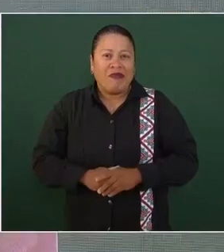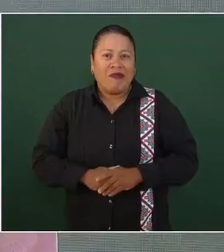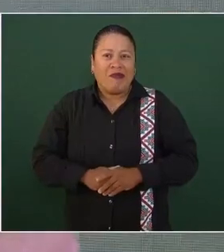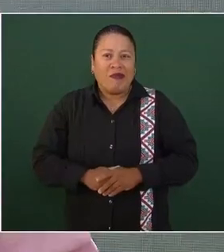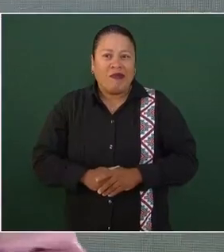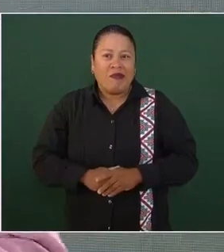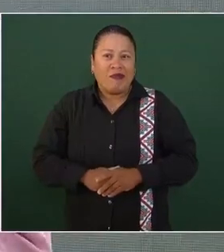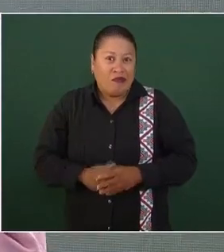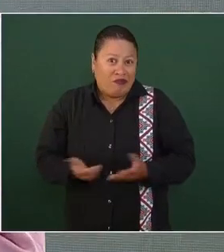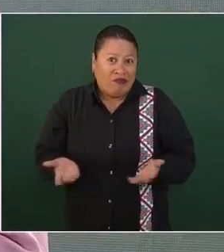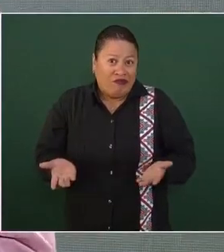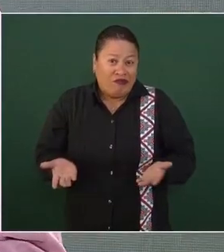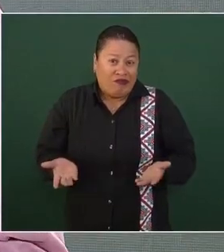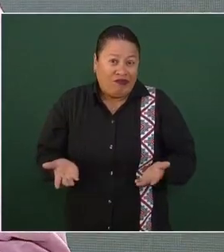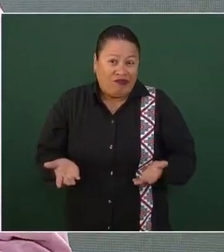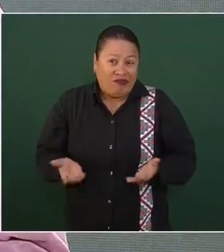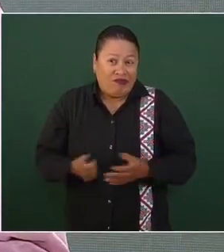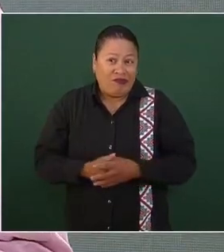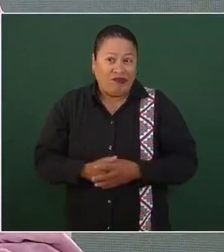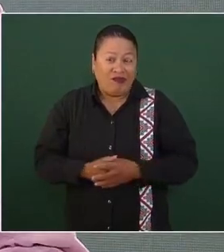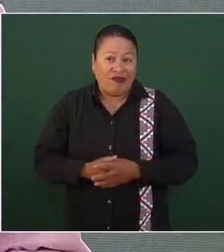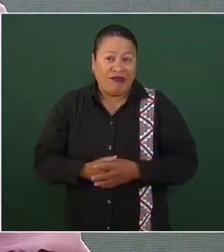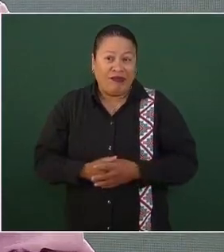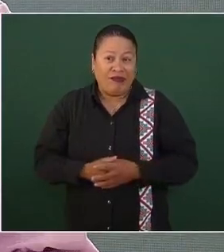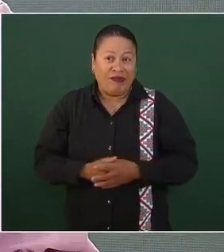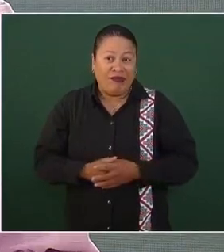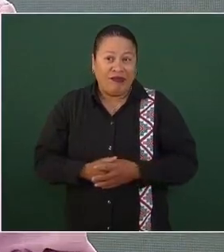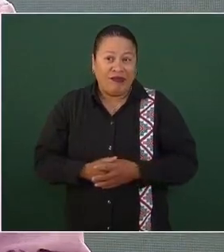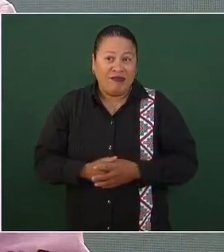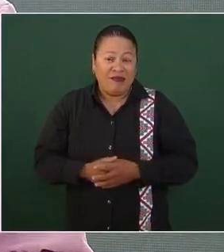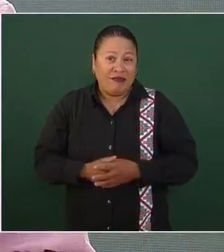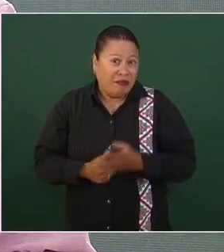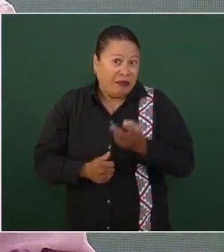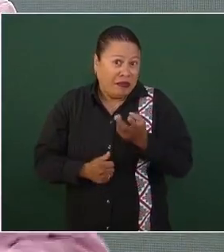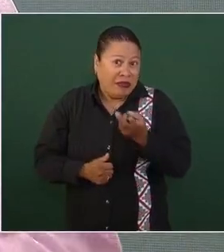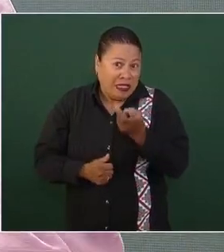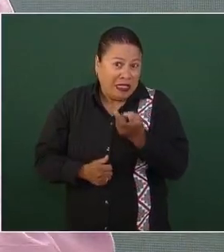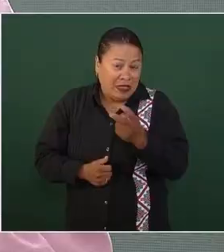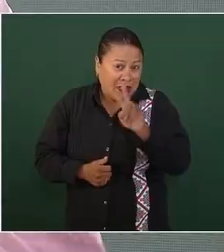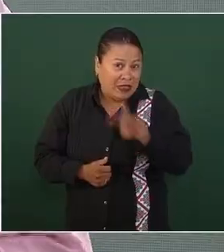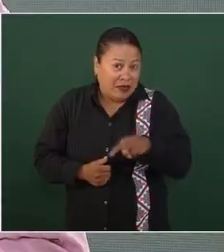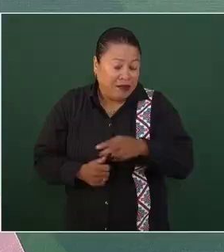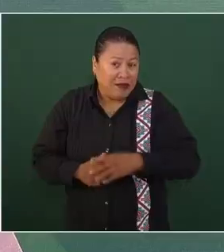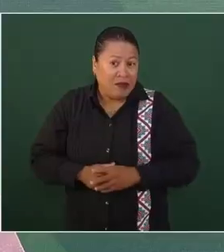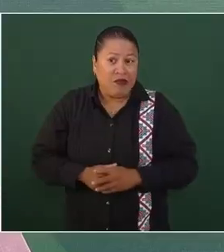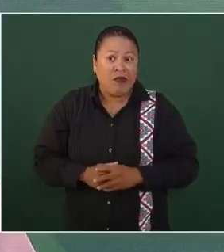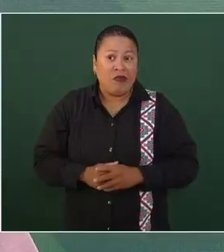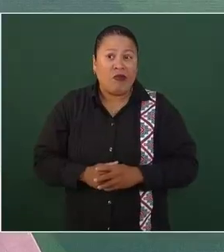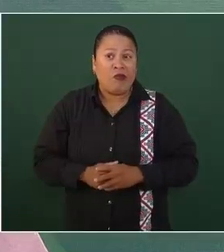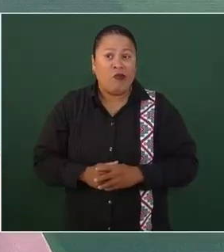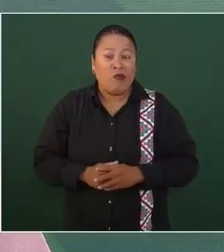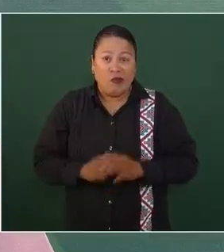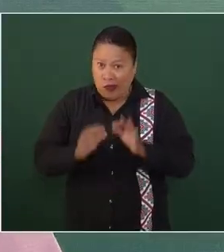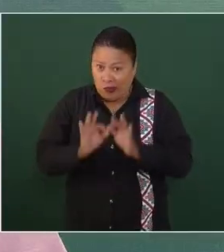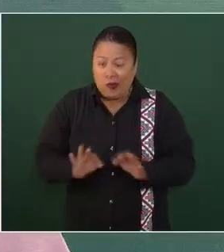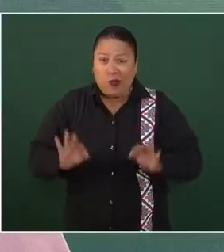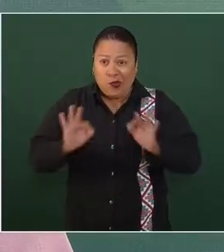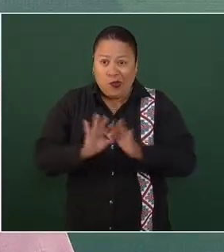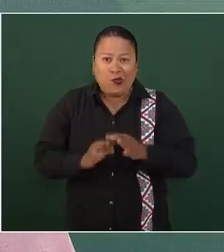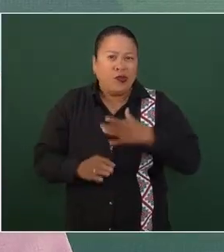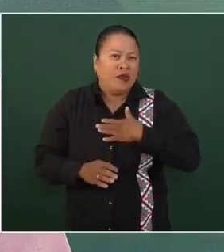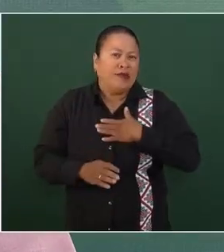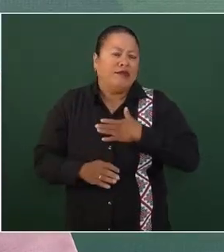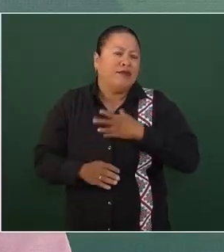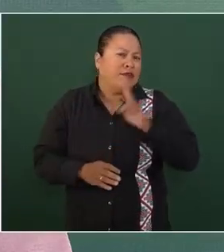¿sí? este es un asunto importante yo he tenido